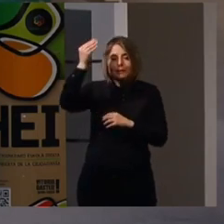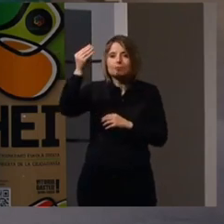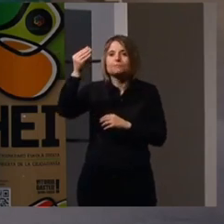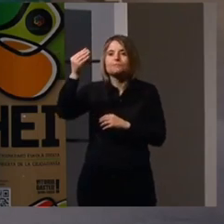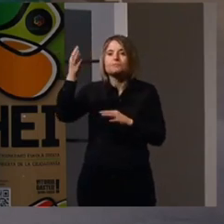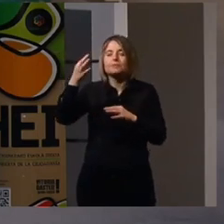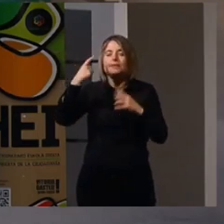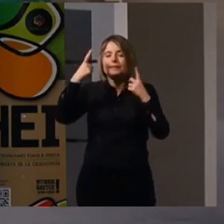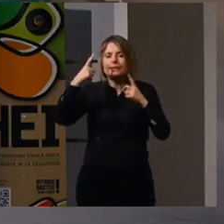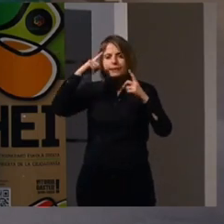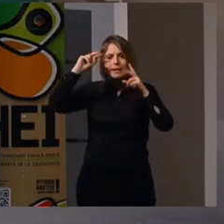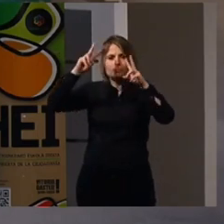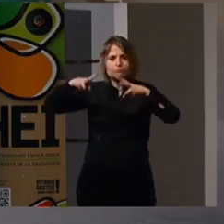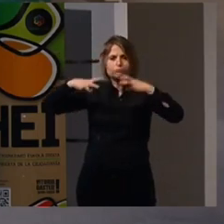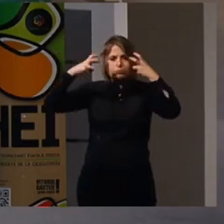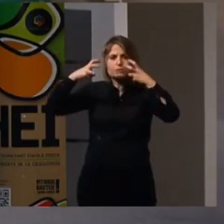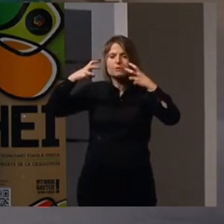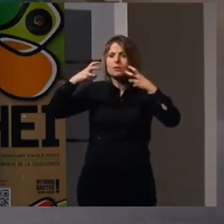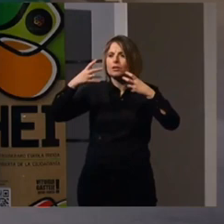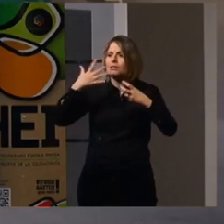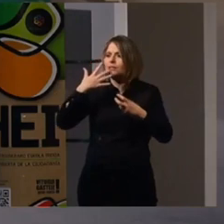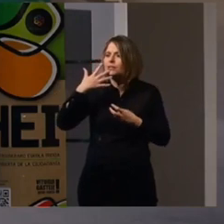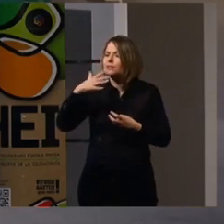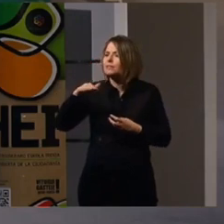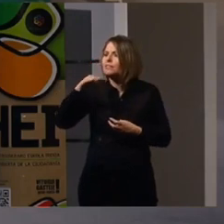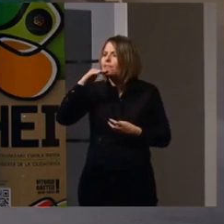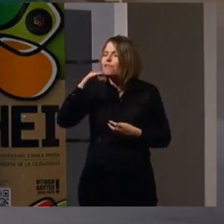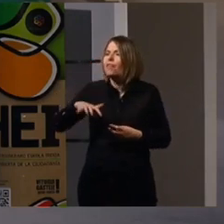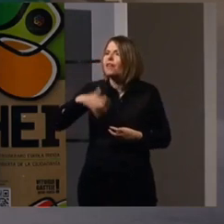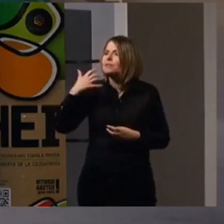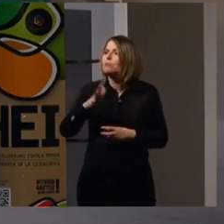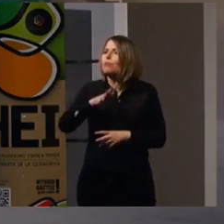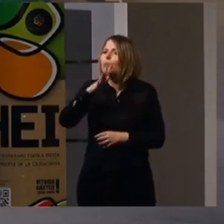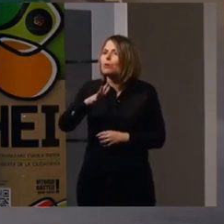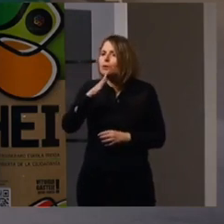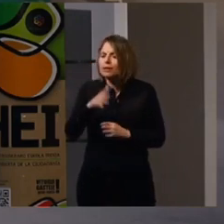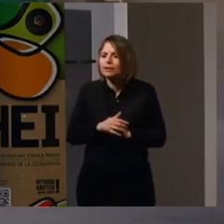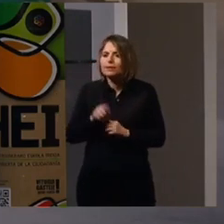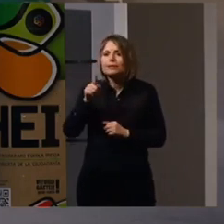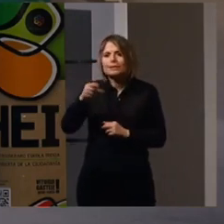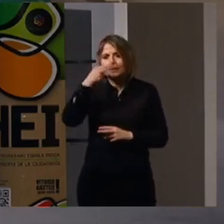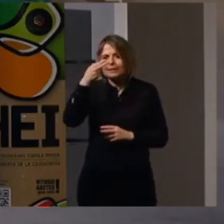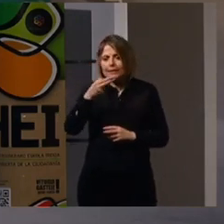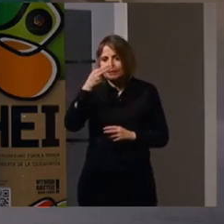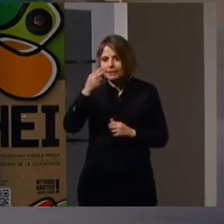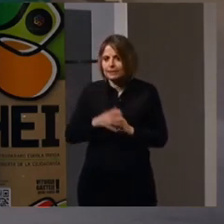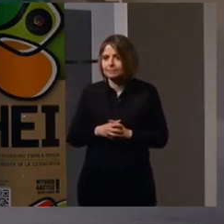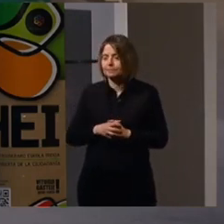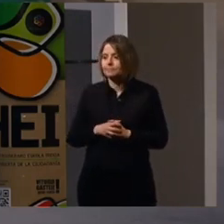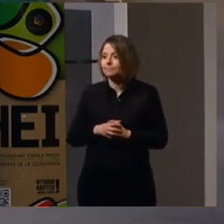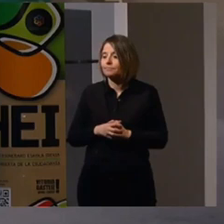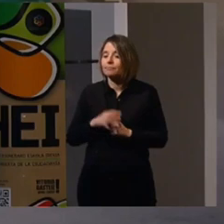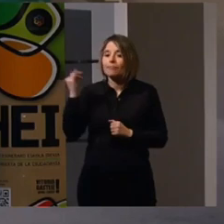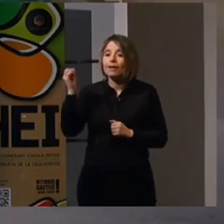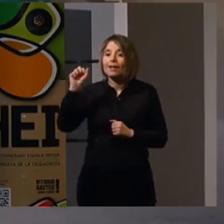ejercicio individual de intentar replantearte qué cosas podrían estar y cuando te cabrees decir, bueno, a ver, ¿por qué te estás cabreando? Yeah. Es interesante, ¿no? Una cosa que